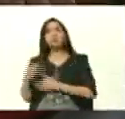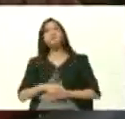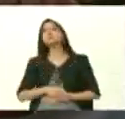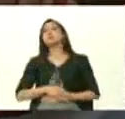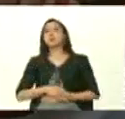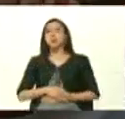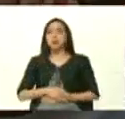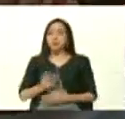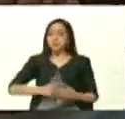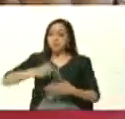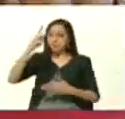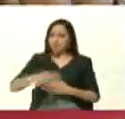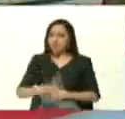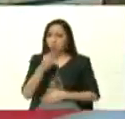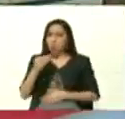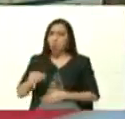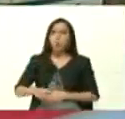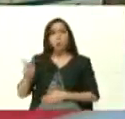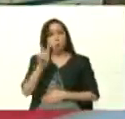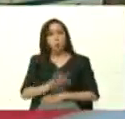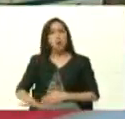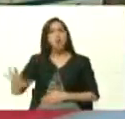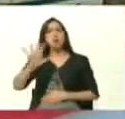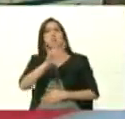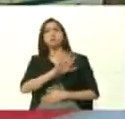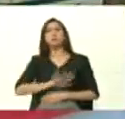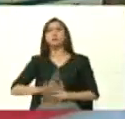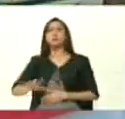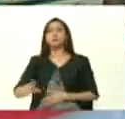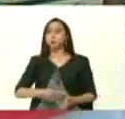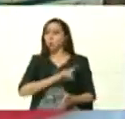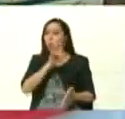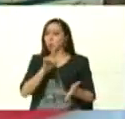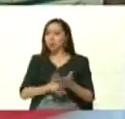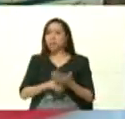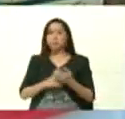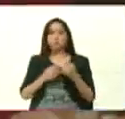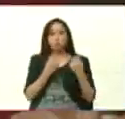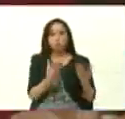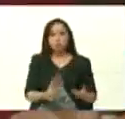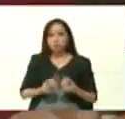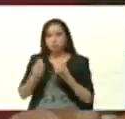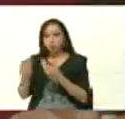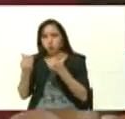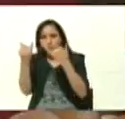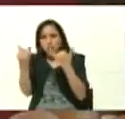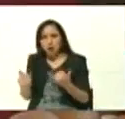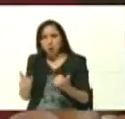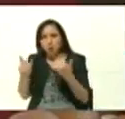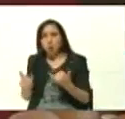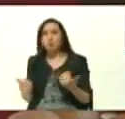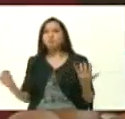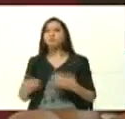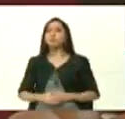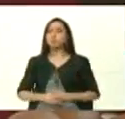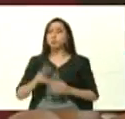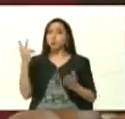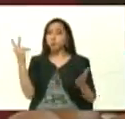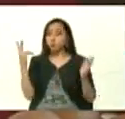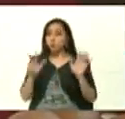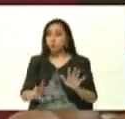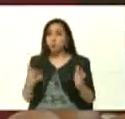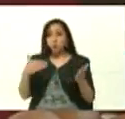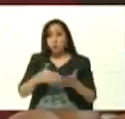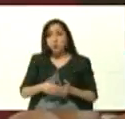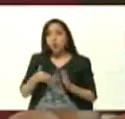plan proteína a nivel nacional. Estamos distribuyendo el día de hoy 8.000 toneladas